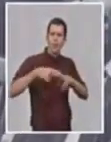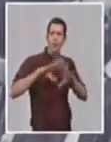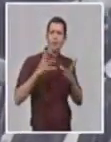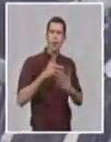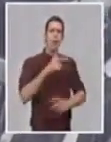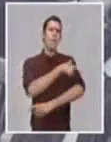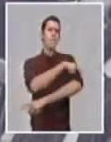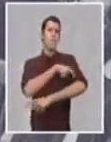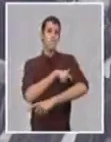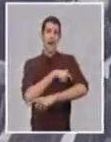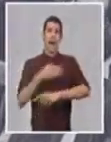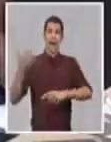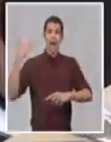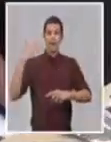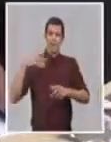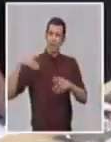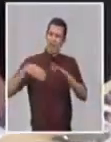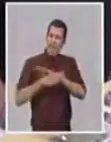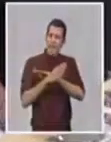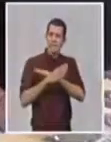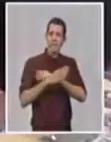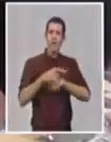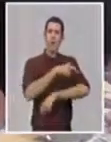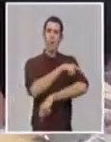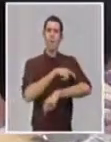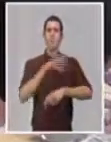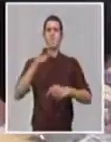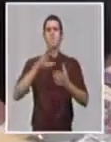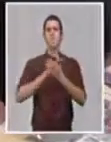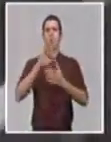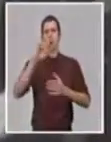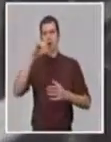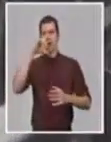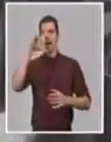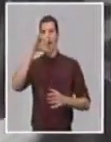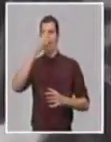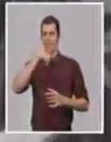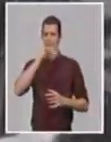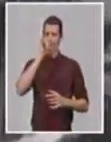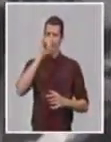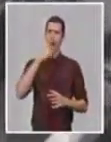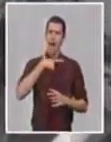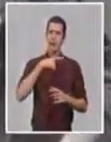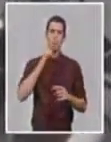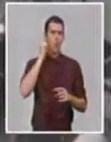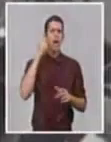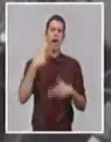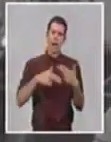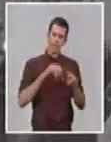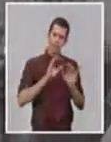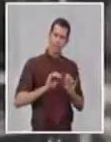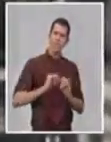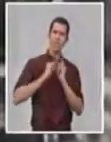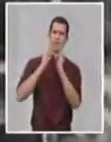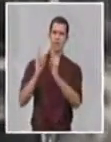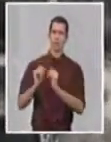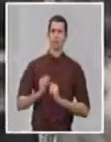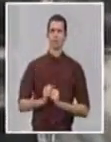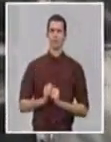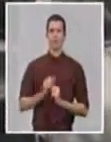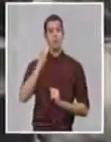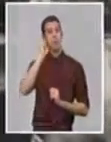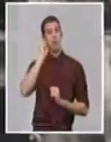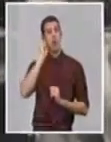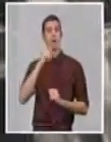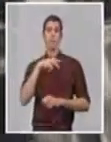Cuba. El 4 de octubre de 1965 se encontraba en Vietnam del Sur cumpliendo con su función como corresponsal